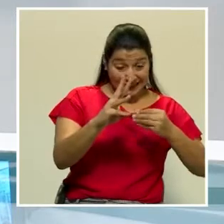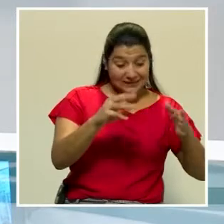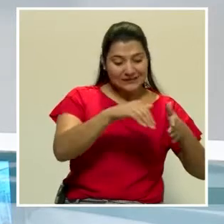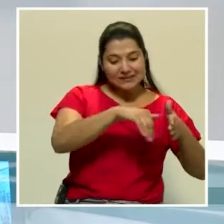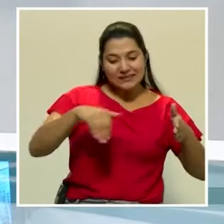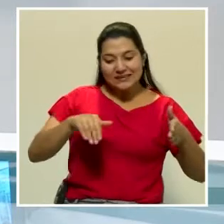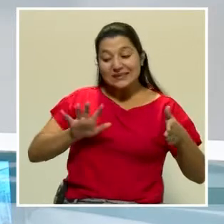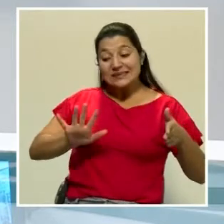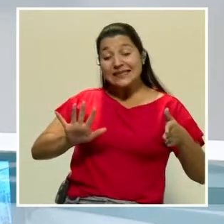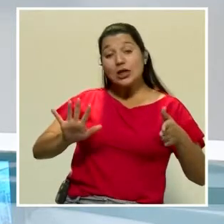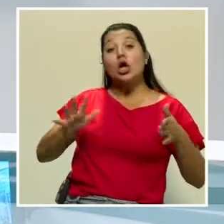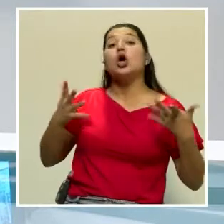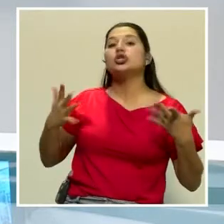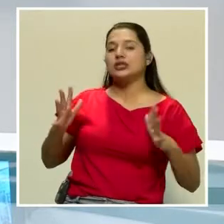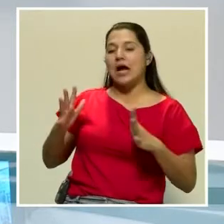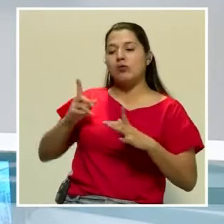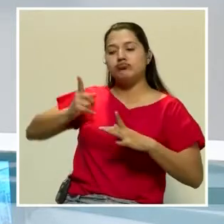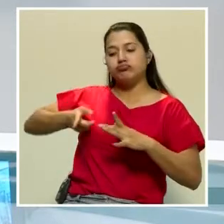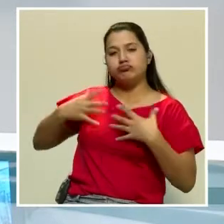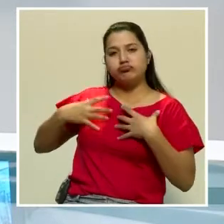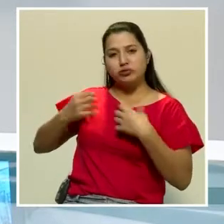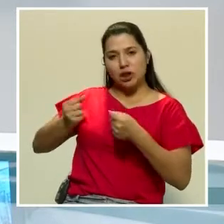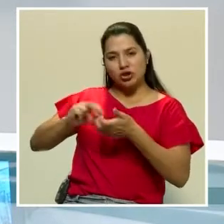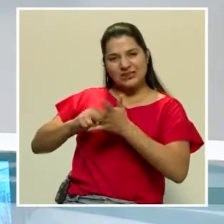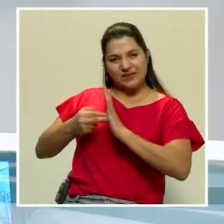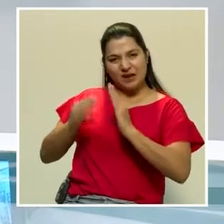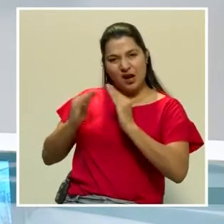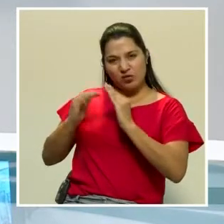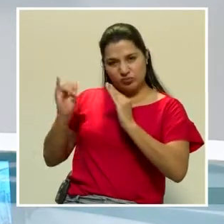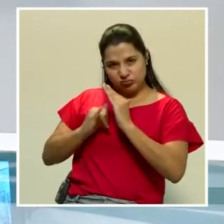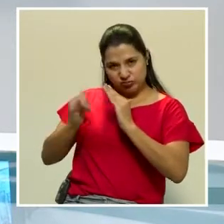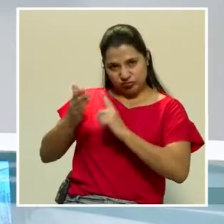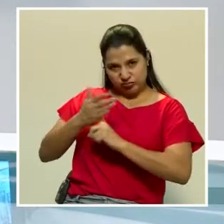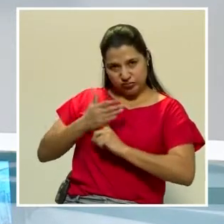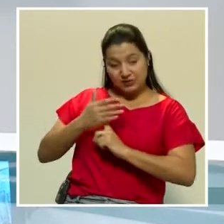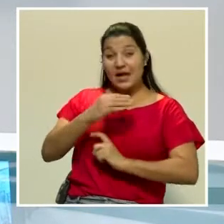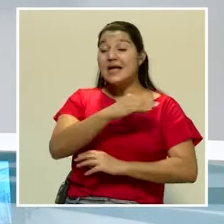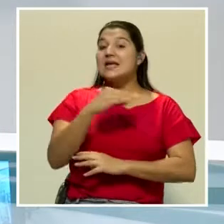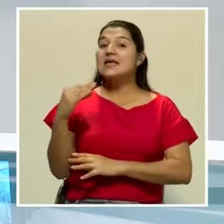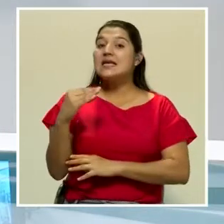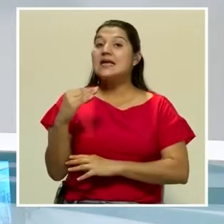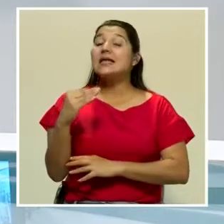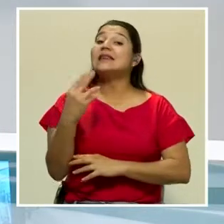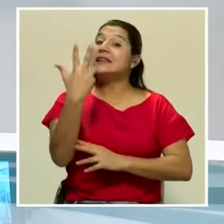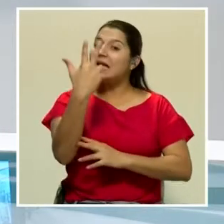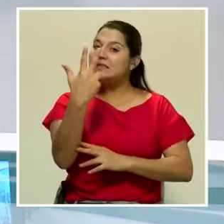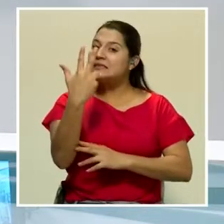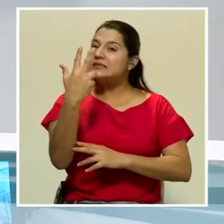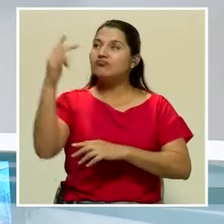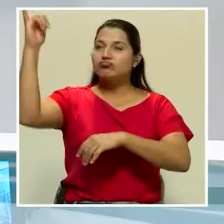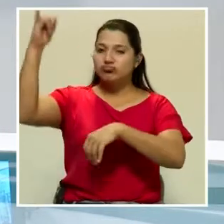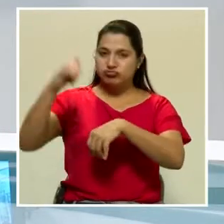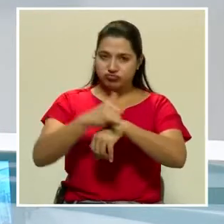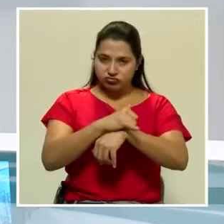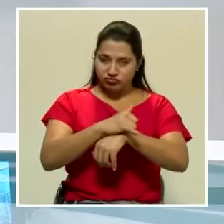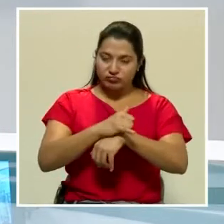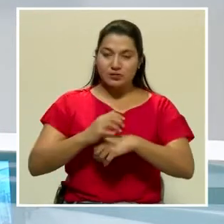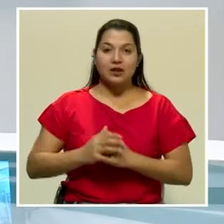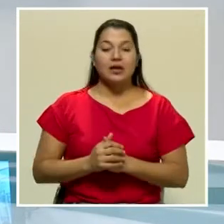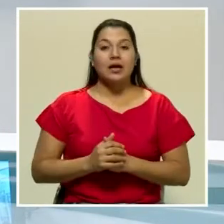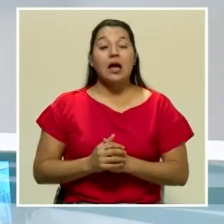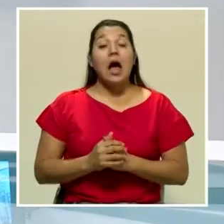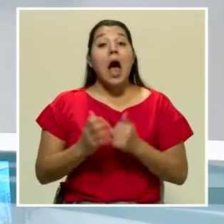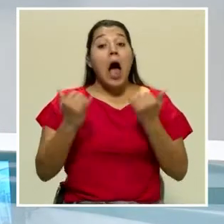estaban en cuarentena y con orden sanitaria, y 3 son importados. La cantidad